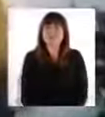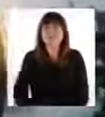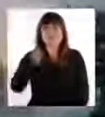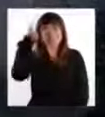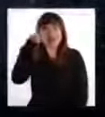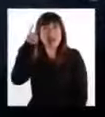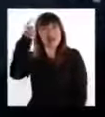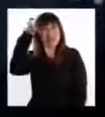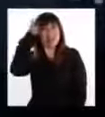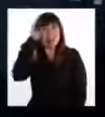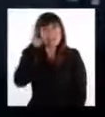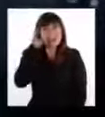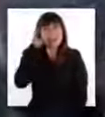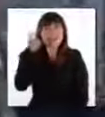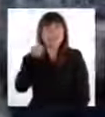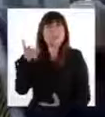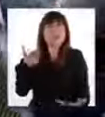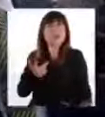también